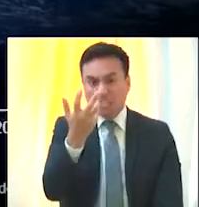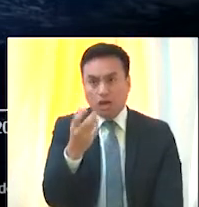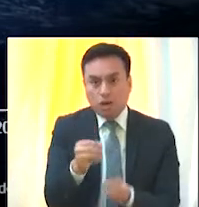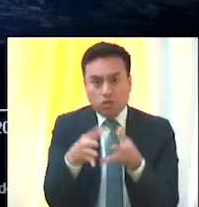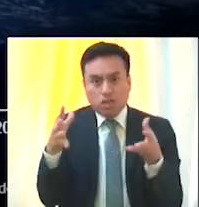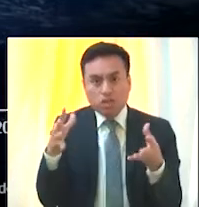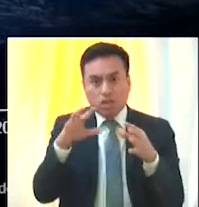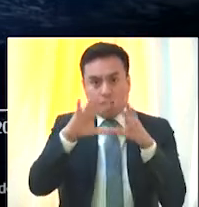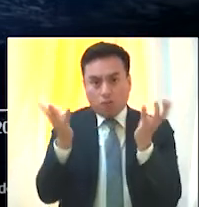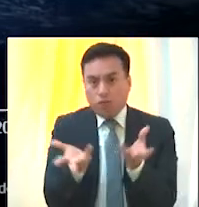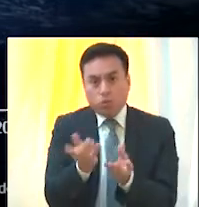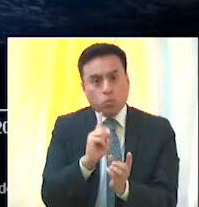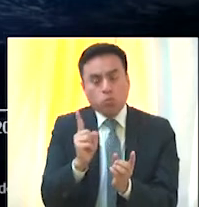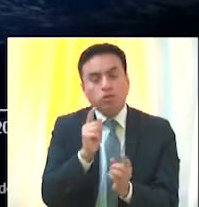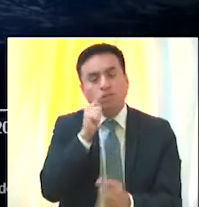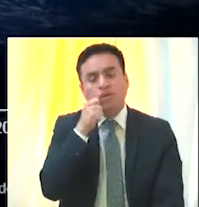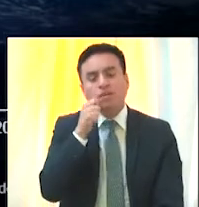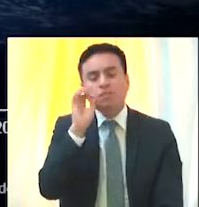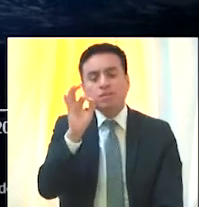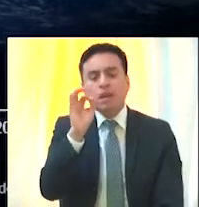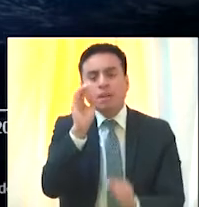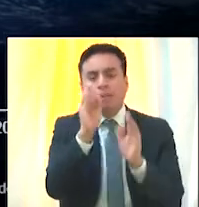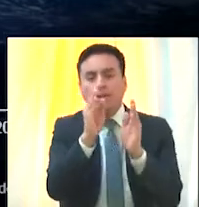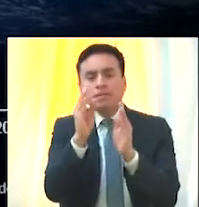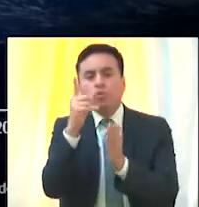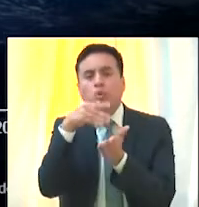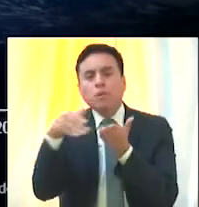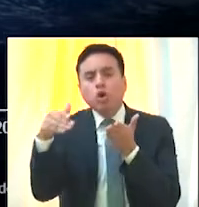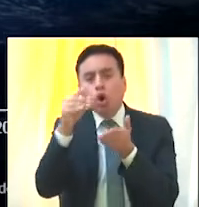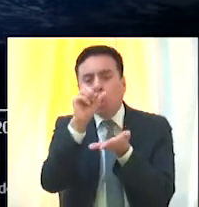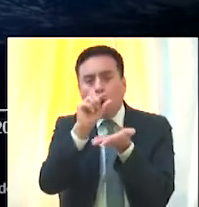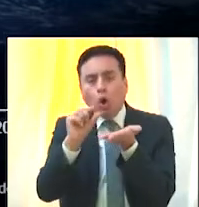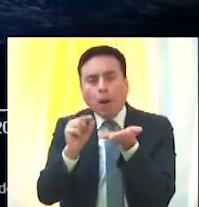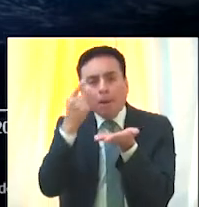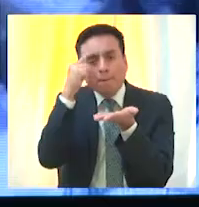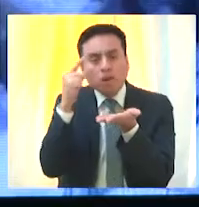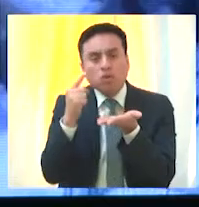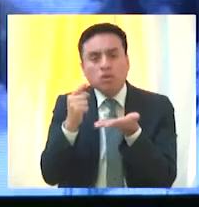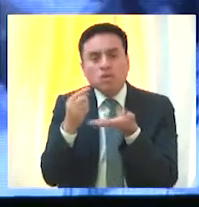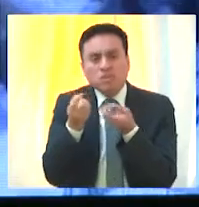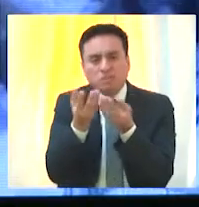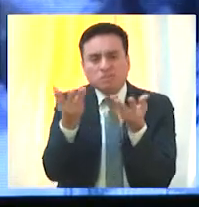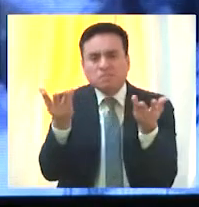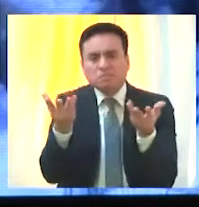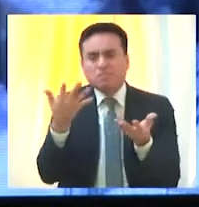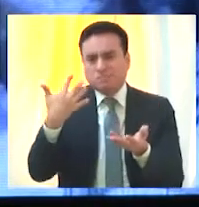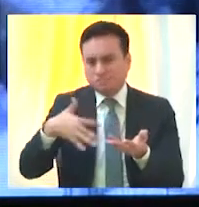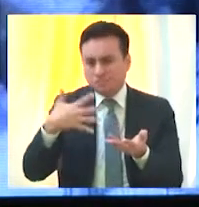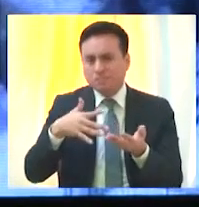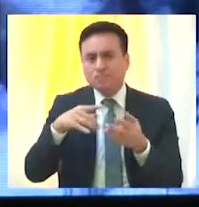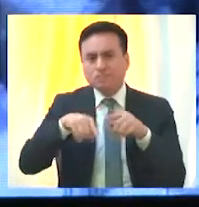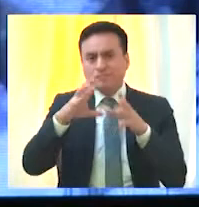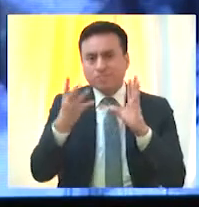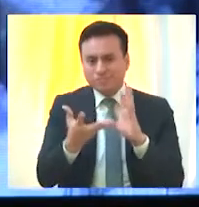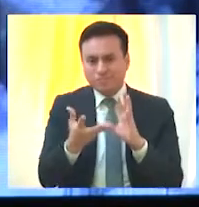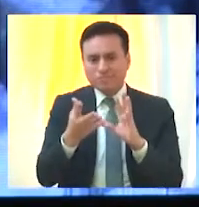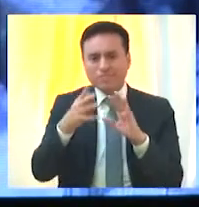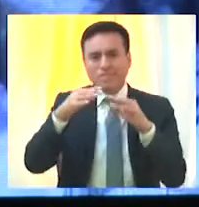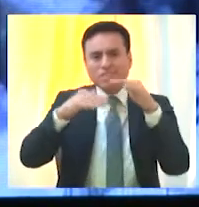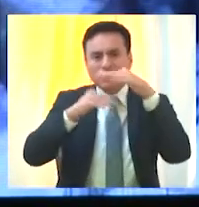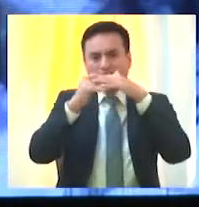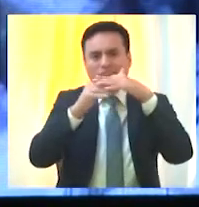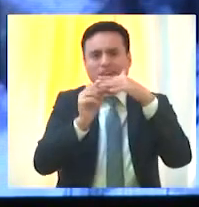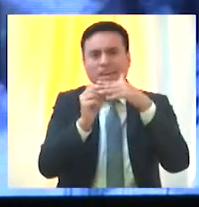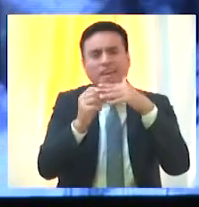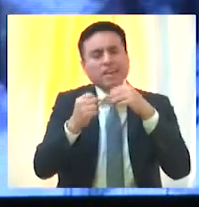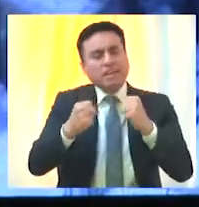abundante en la atmósfera, fíjense que lo medimos precisamente en partes por millón, pero tiene un efecto muy importante en la atmósfera terrestre porque es capaz de atrapar parte de la